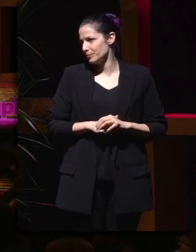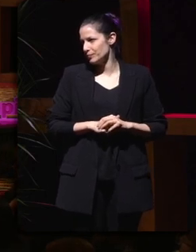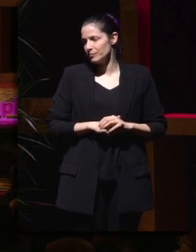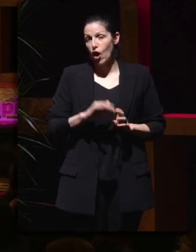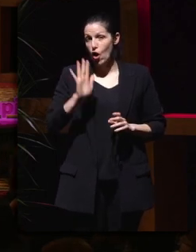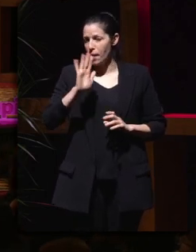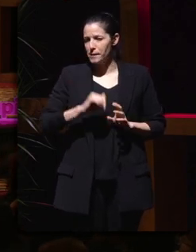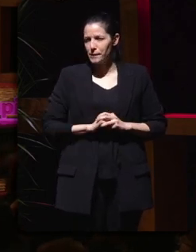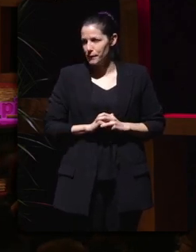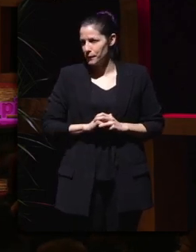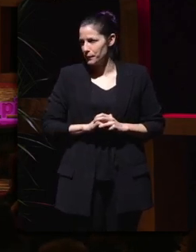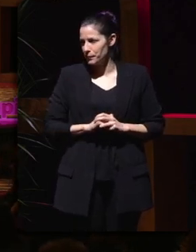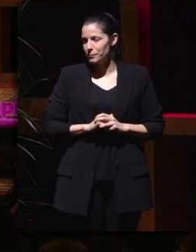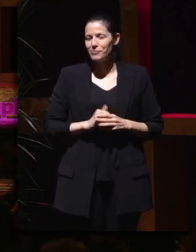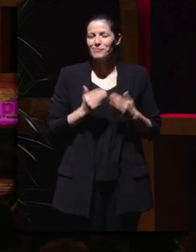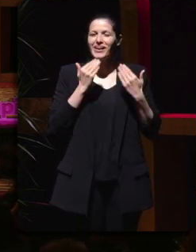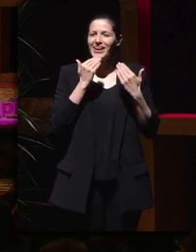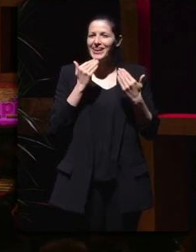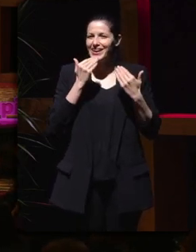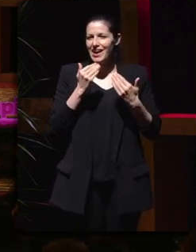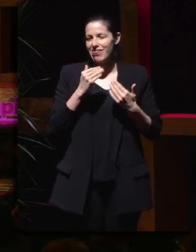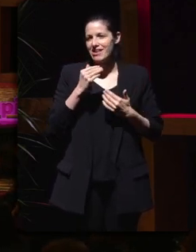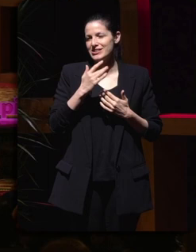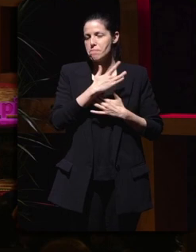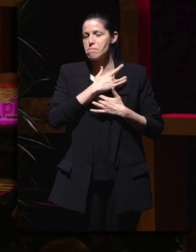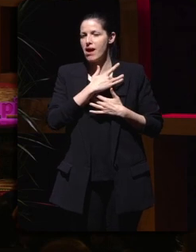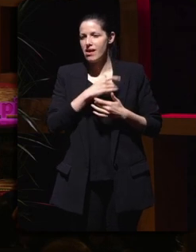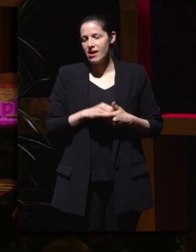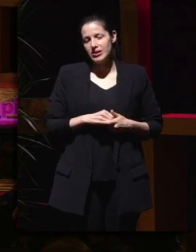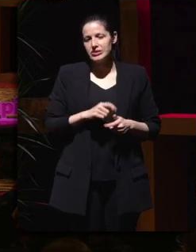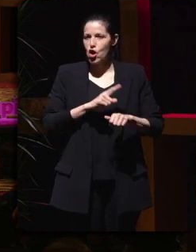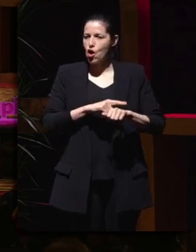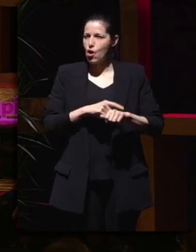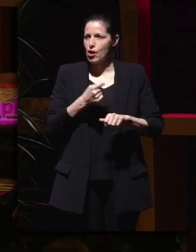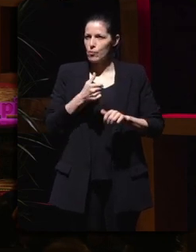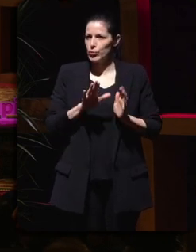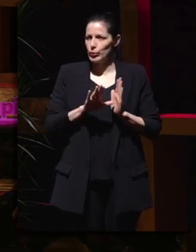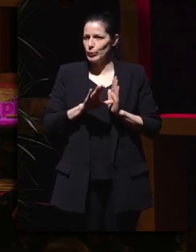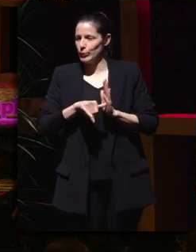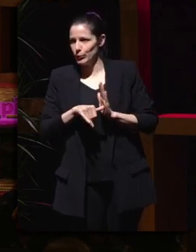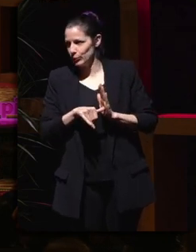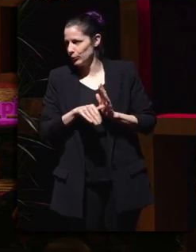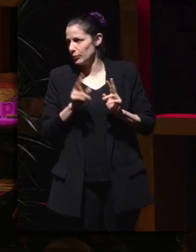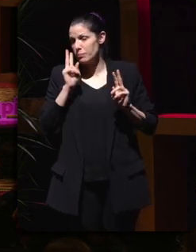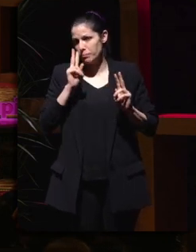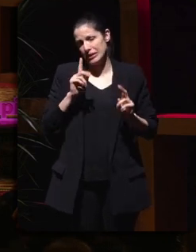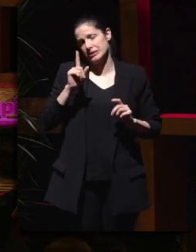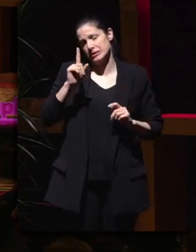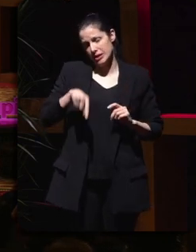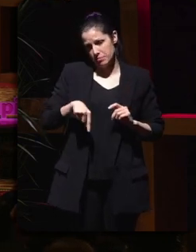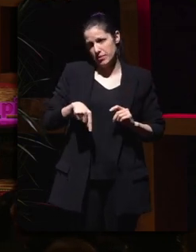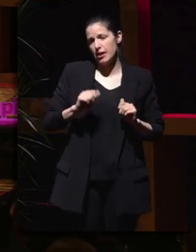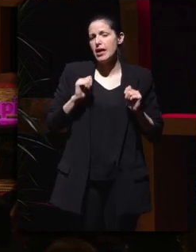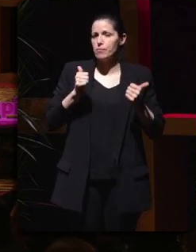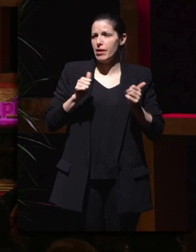Hola Hola Muchas gracias María nos hemos pasado un poco de la hora prevista porque como habéis visto ha empezado un poquito más tarde también